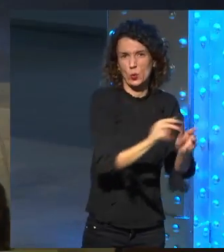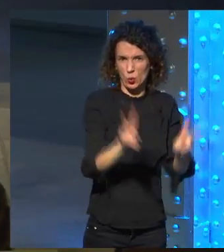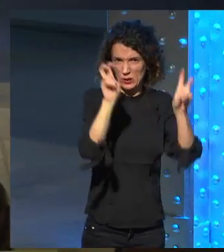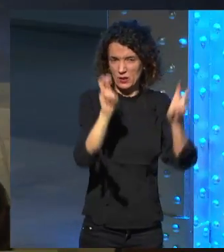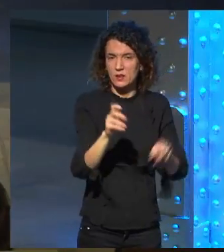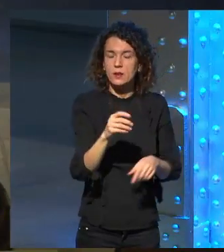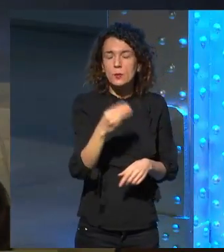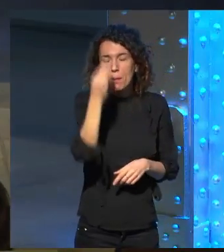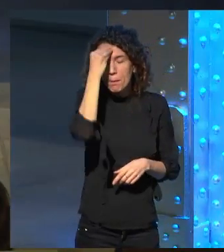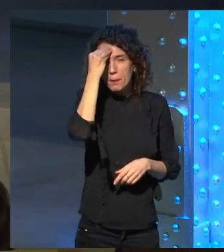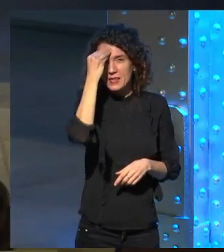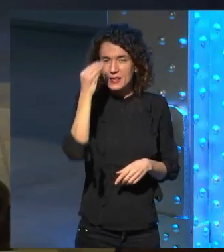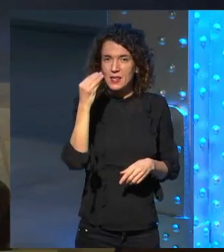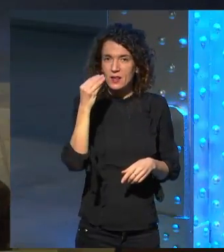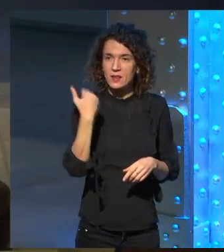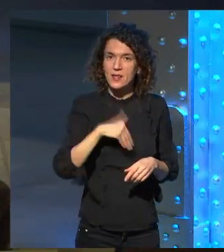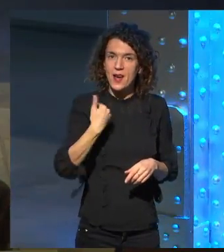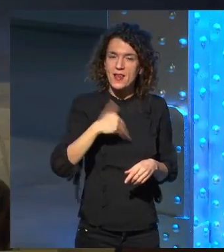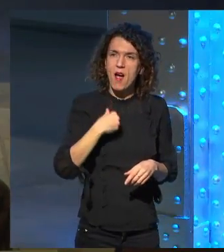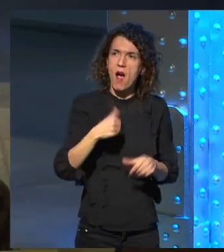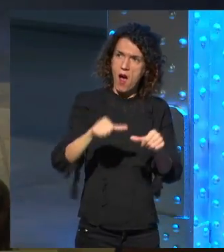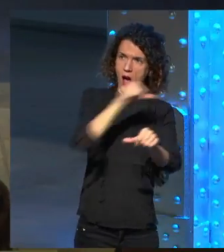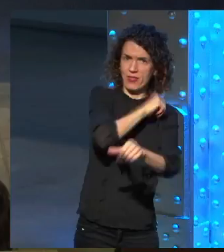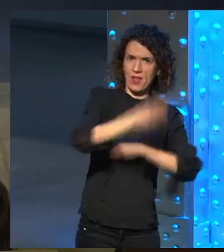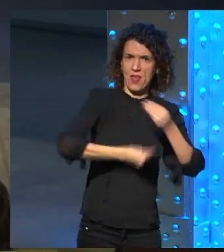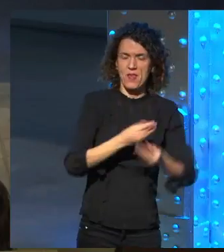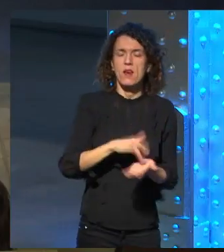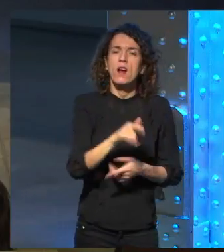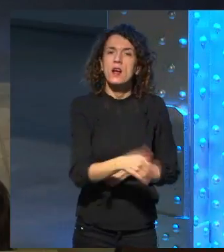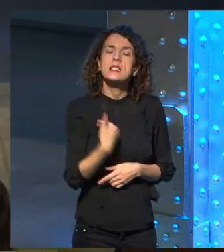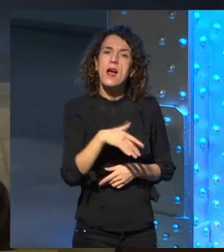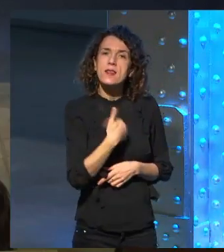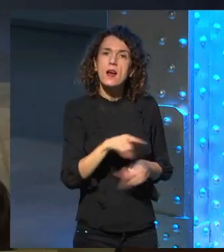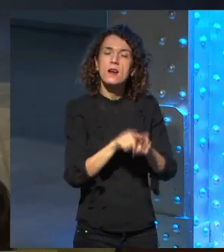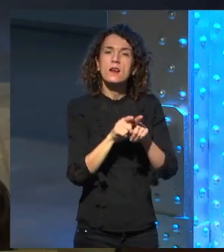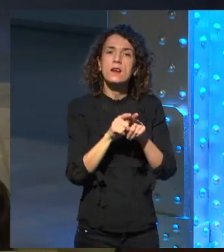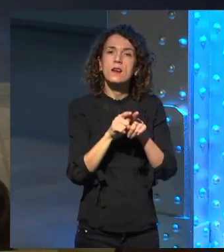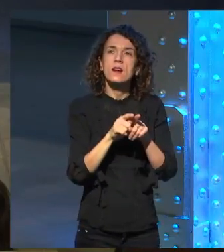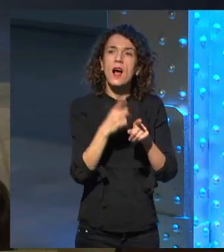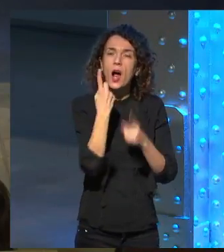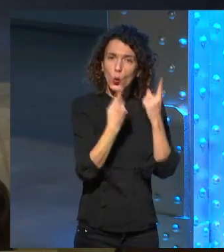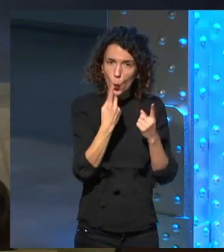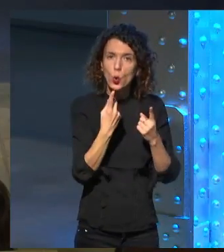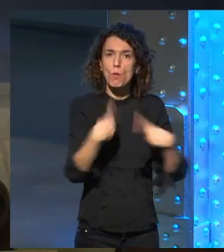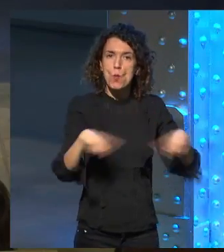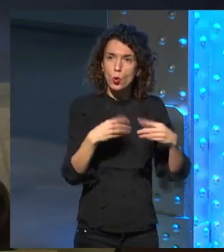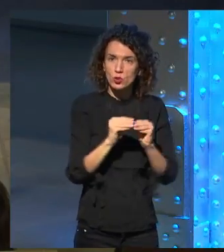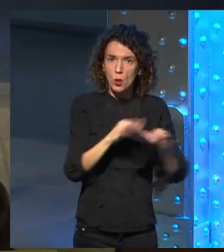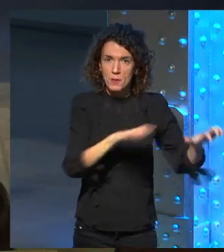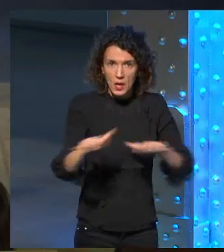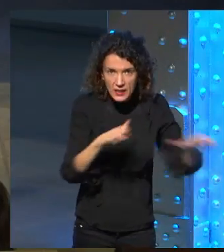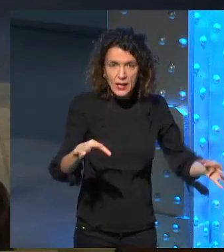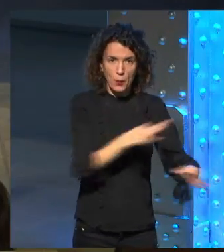de pensar que ya se hacía desde antes. O sea, que ya ha habido directores españoles, ha habido intérpretes españoles,